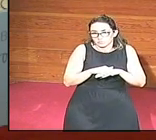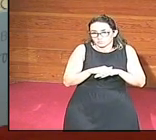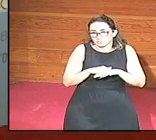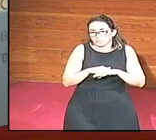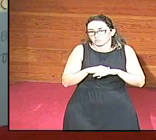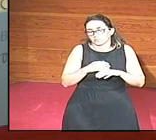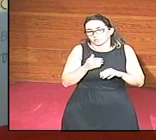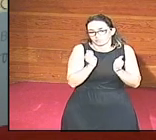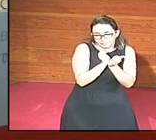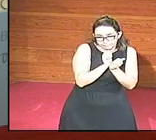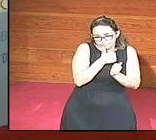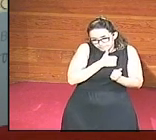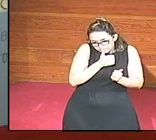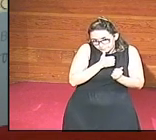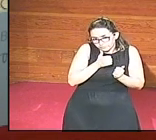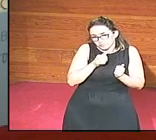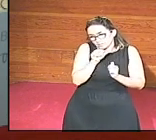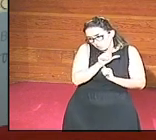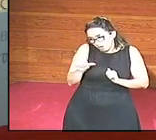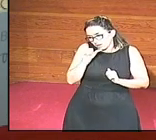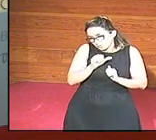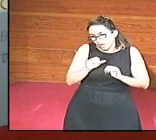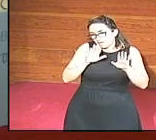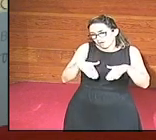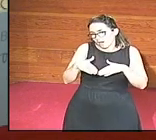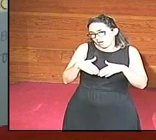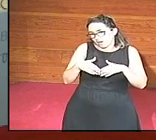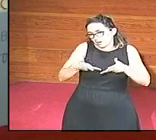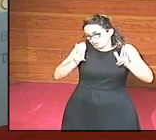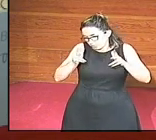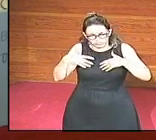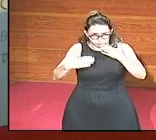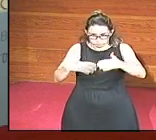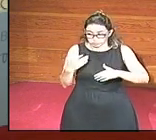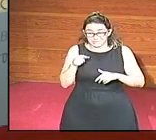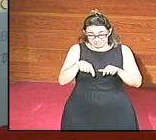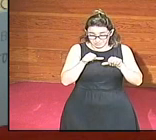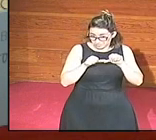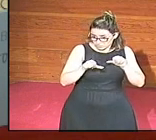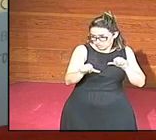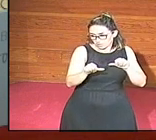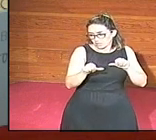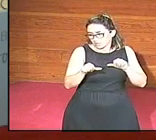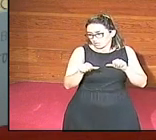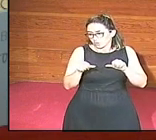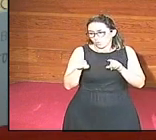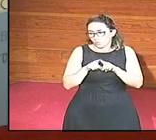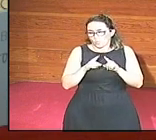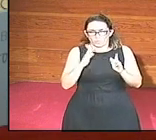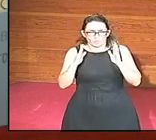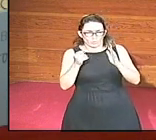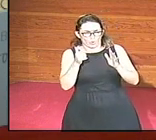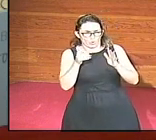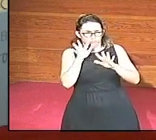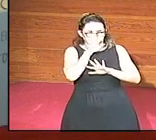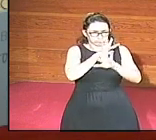de prisioneros y se quedaron con los tanques y toda esta hostia. Y a partir de ahí lo que empieza es un periodo confuso,